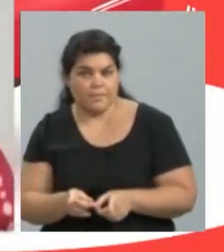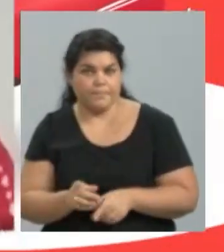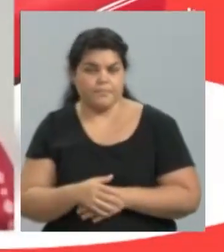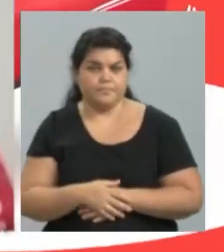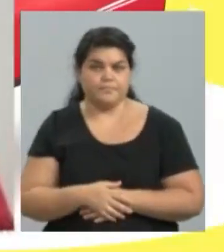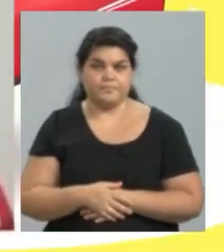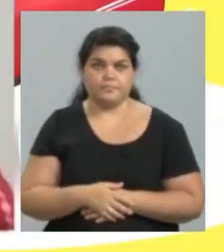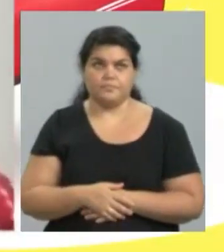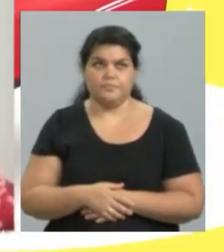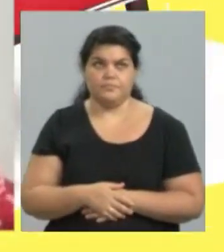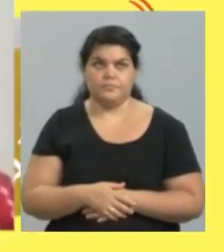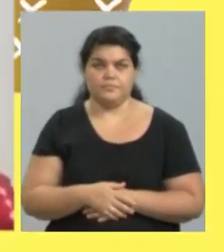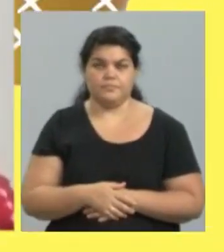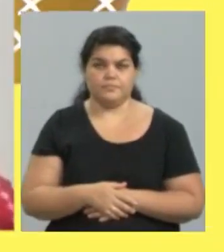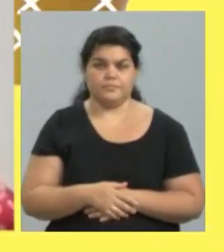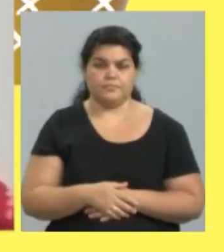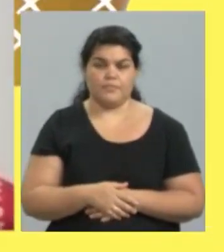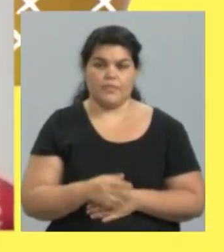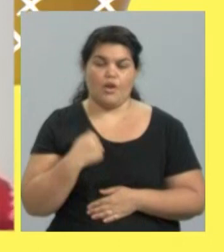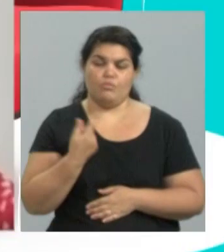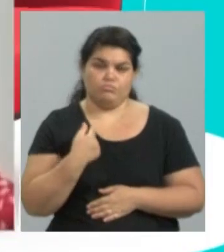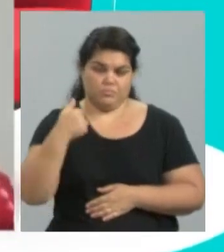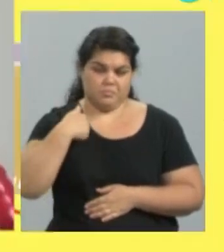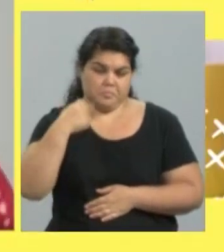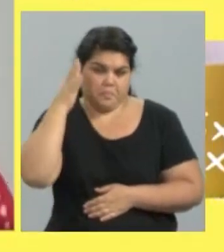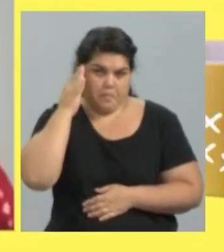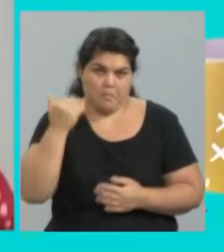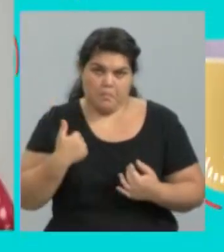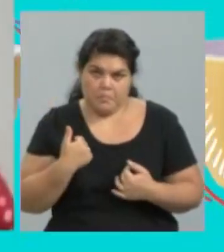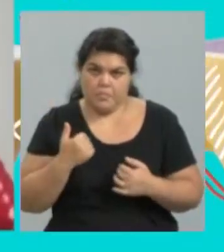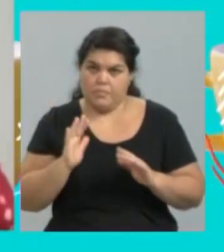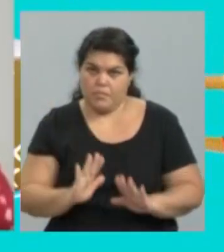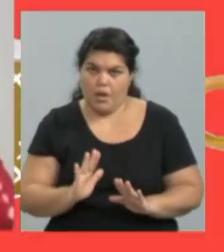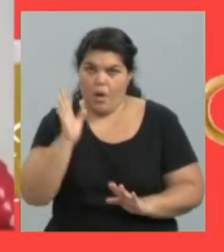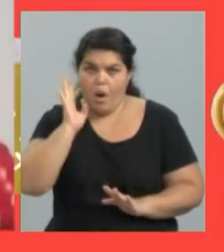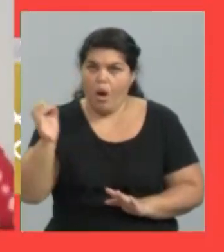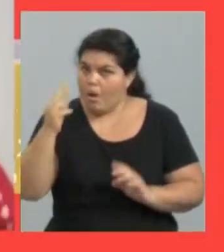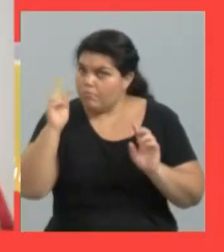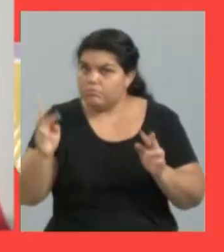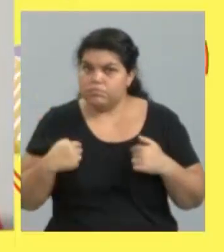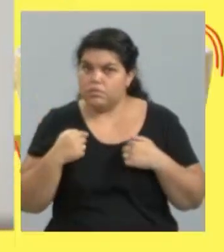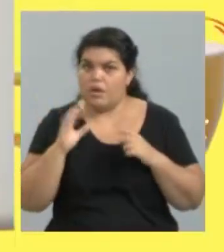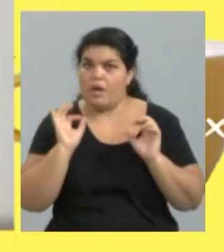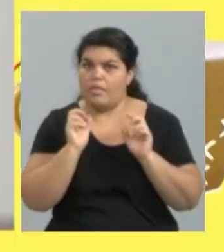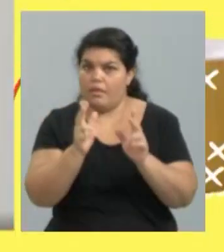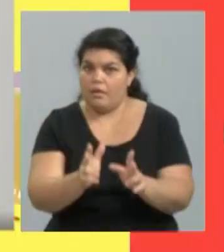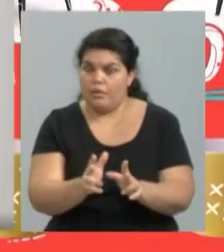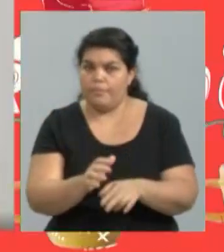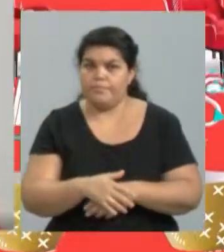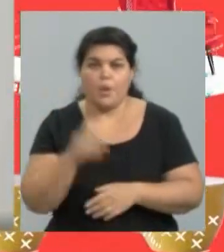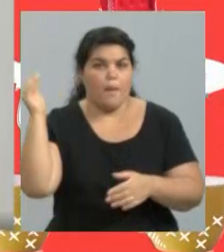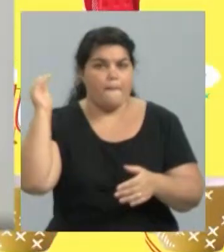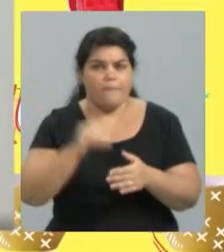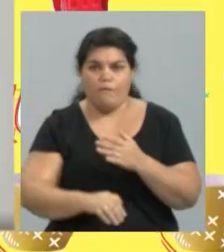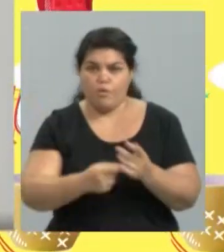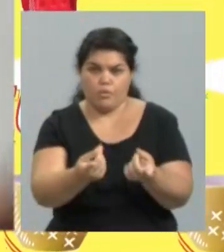Bien, los colectivos que yo considero con los cuales se tendría que trabajar bien y en profundidad, primero